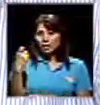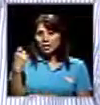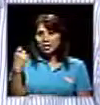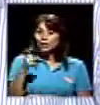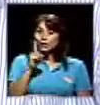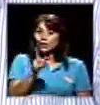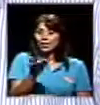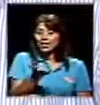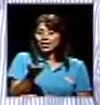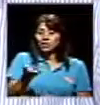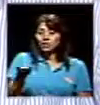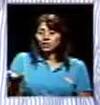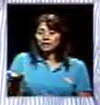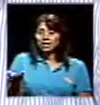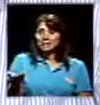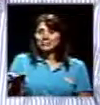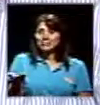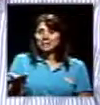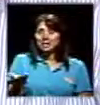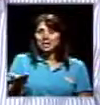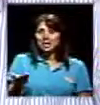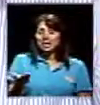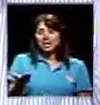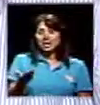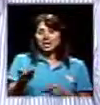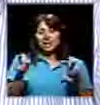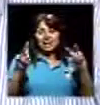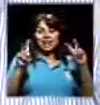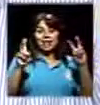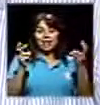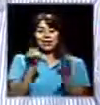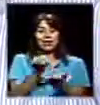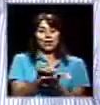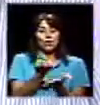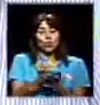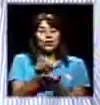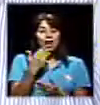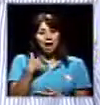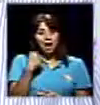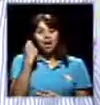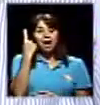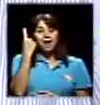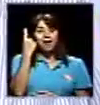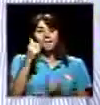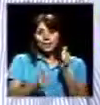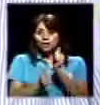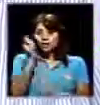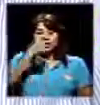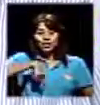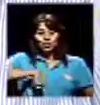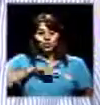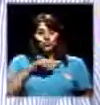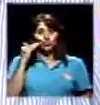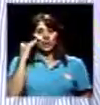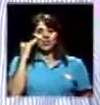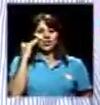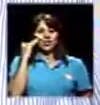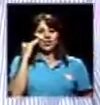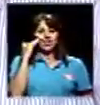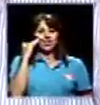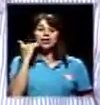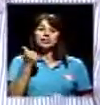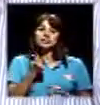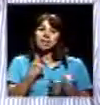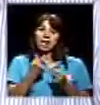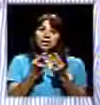de las cosas que en economía tenemos muy claro y que la mayoría de nosotros lo sabe es que hay un